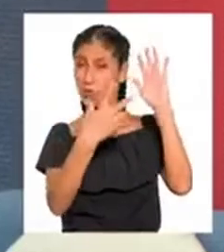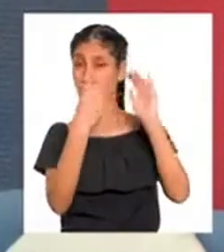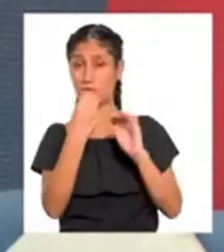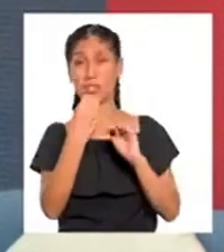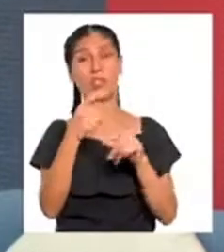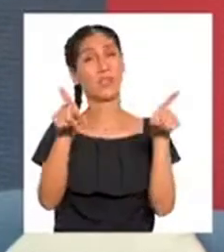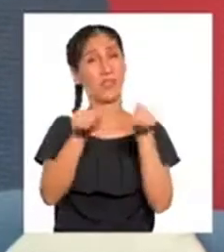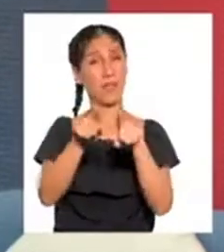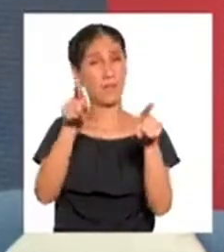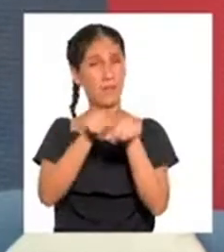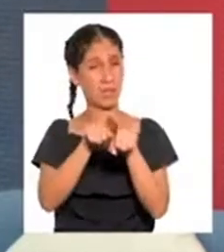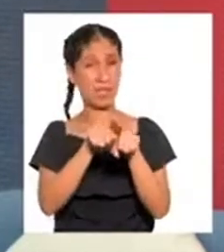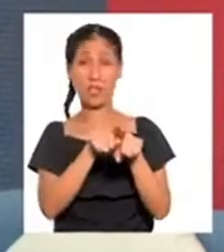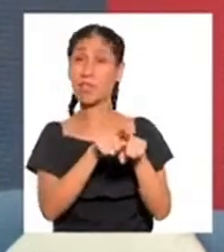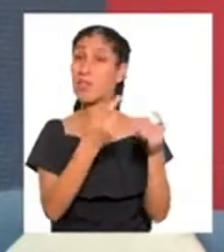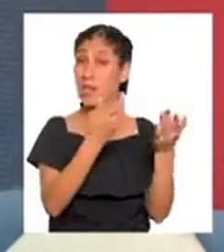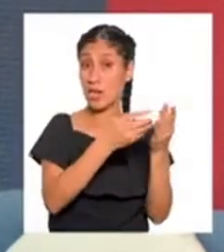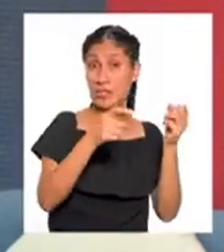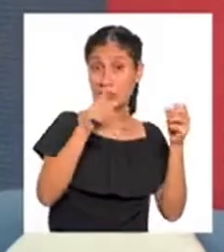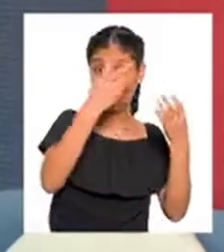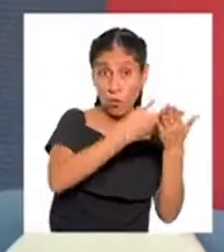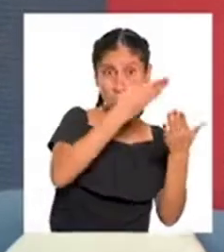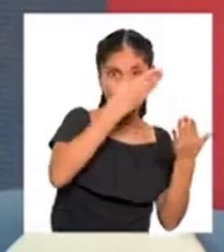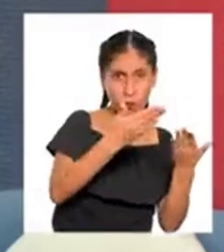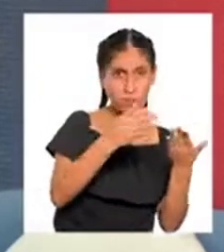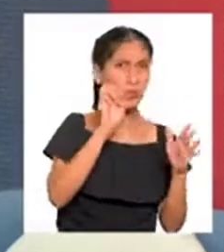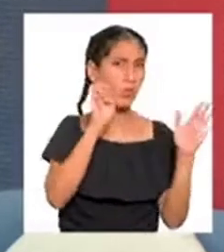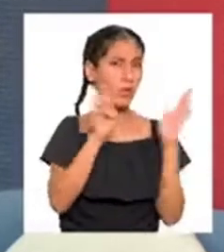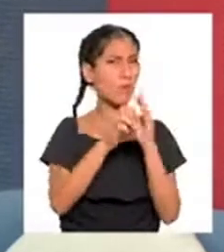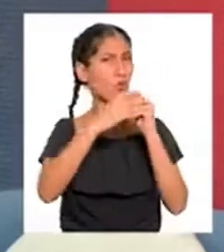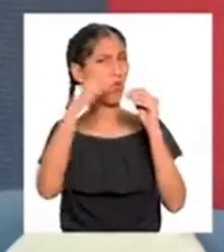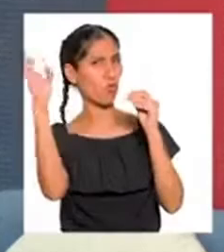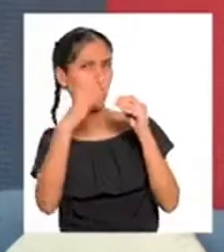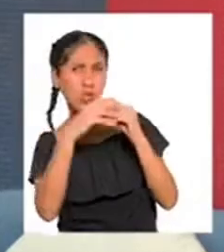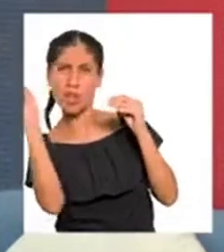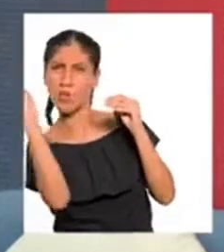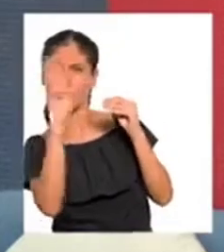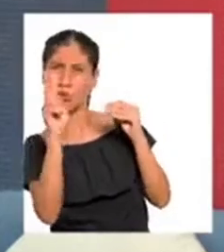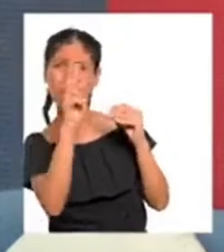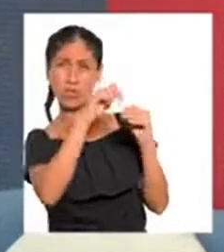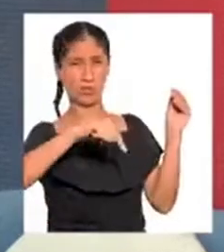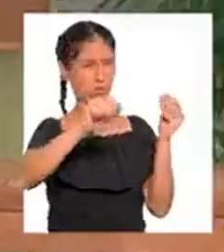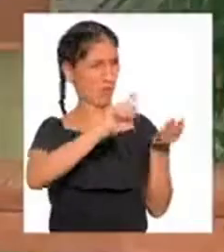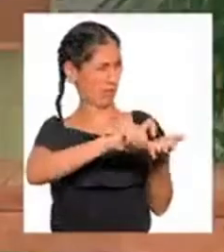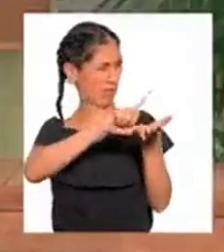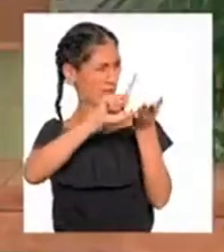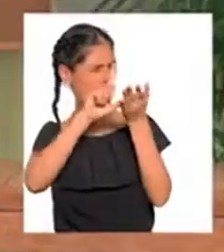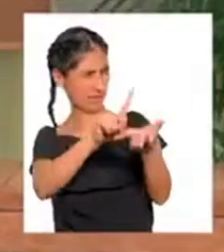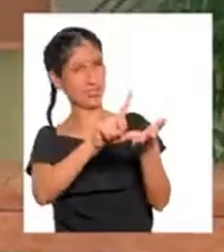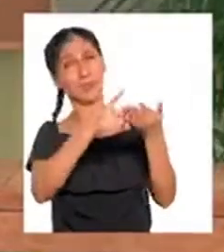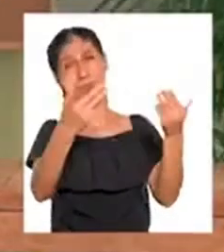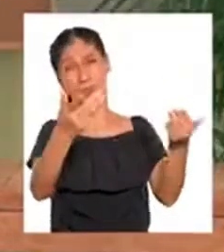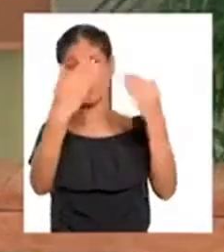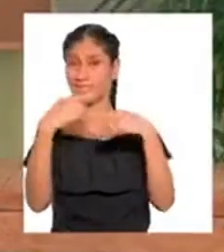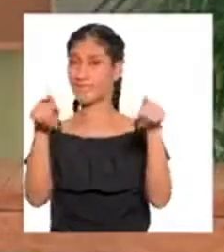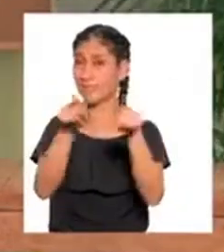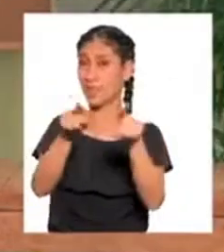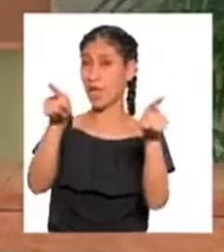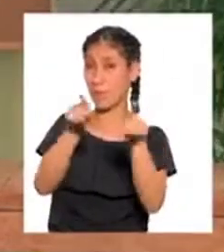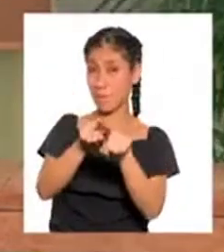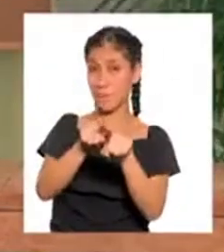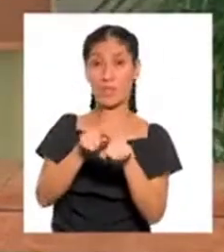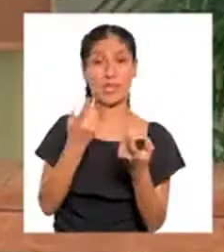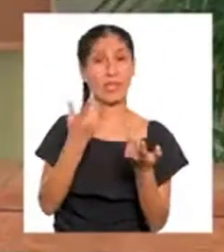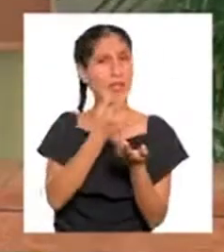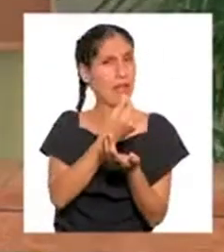de precios de productos de primera necesidad afectó la satisfacción de necesidades básicas de la población. También, la crisis económica